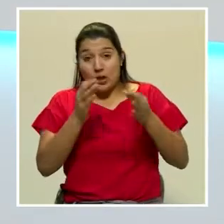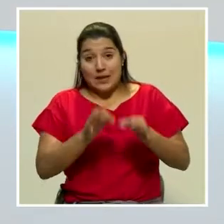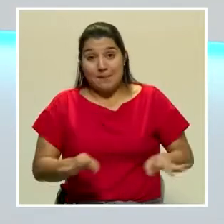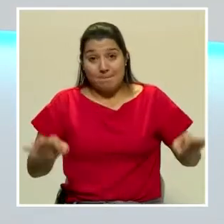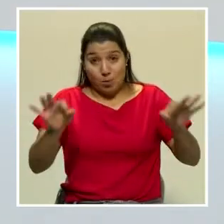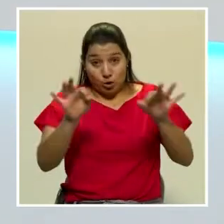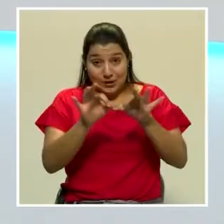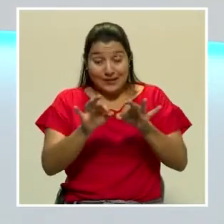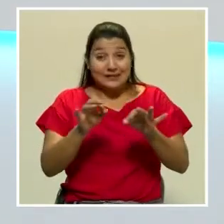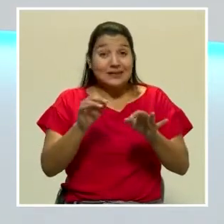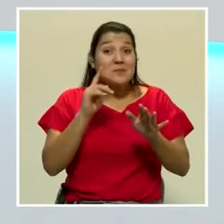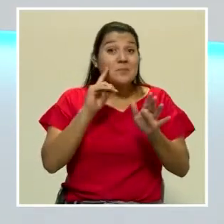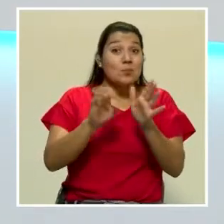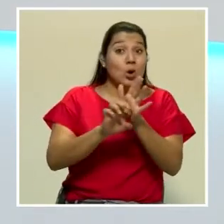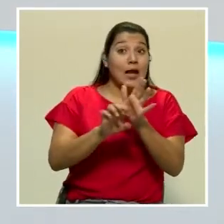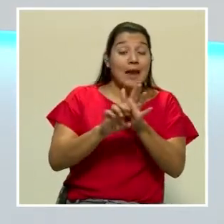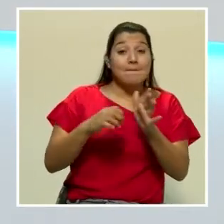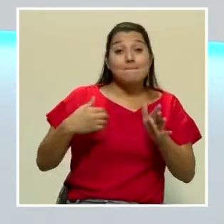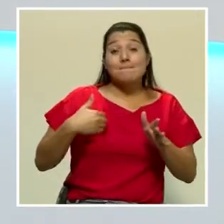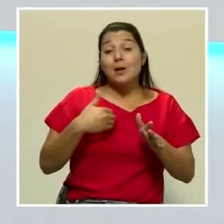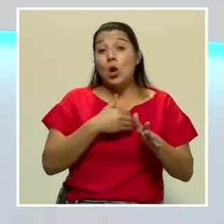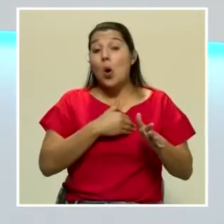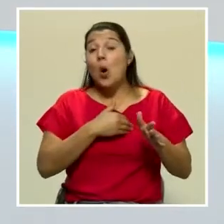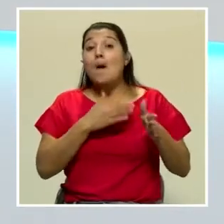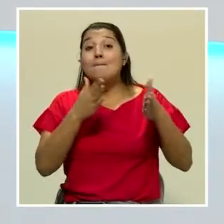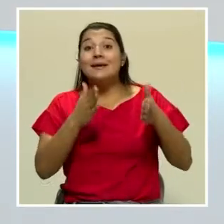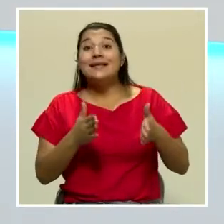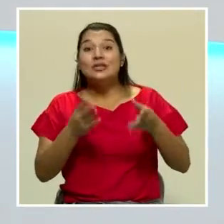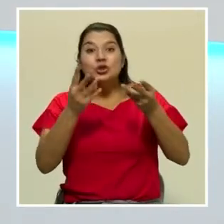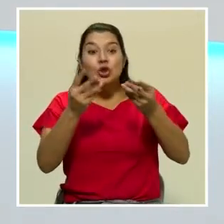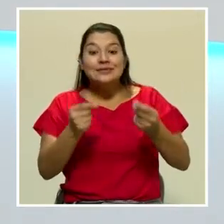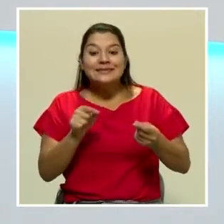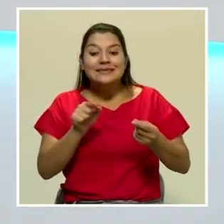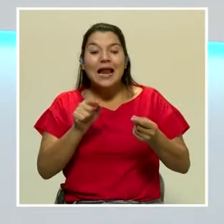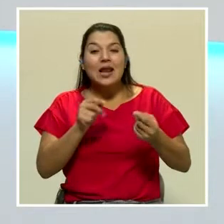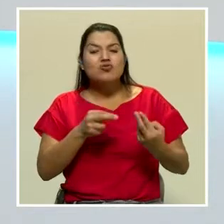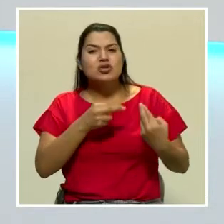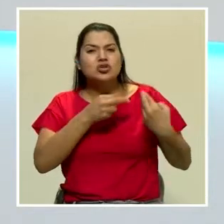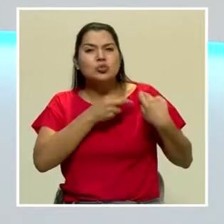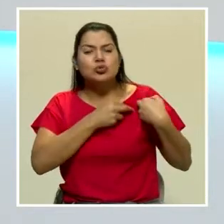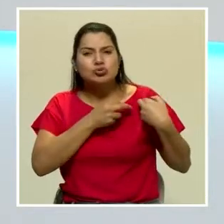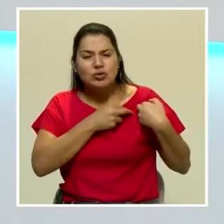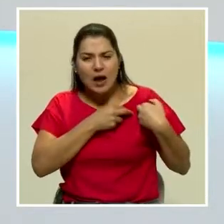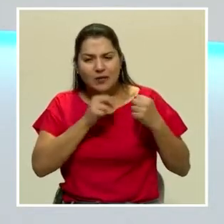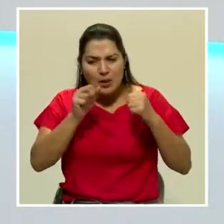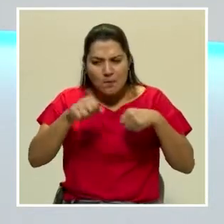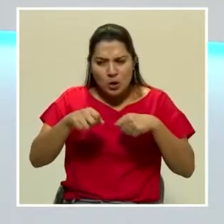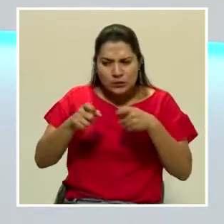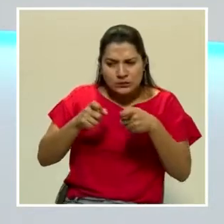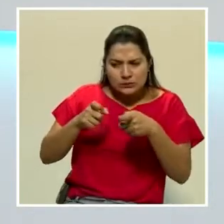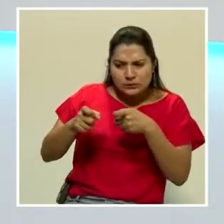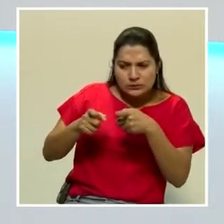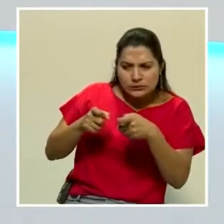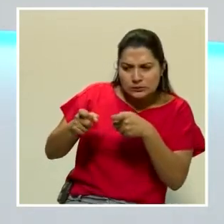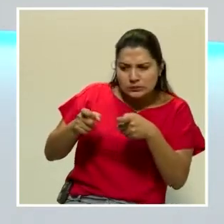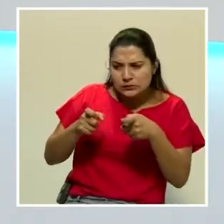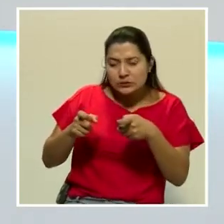el ministro de Hacienda es quien debe gestionar en parte un